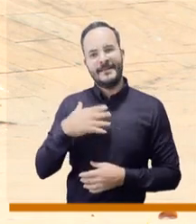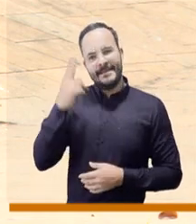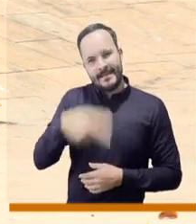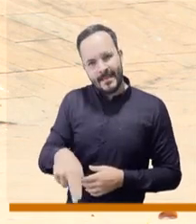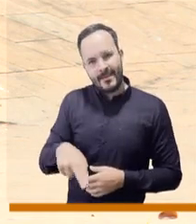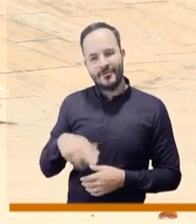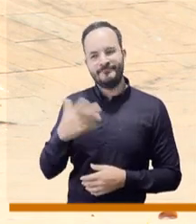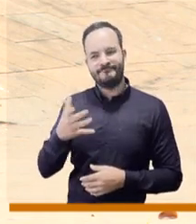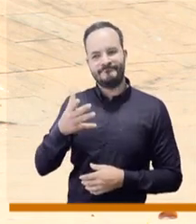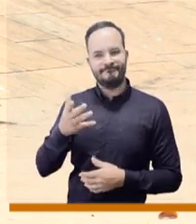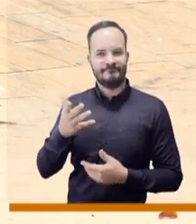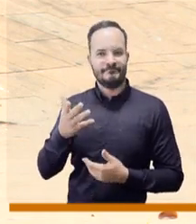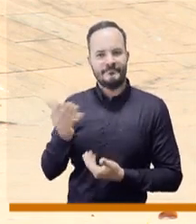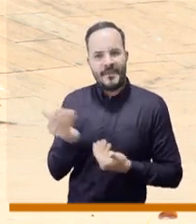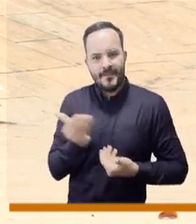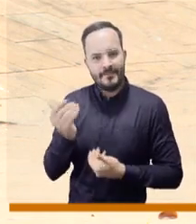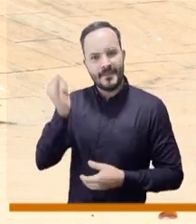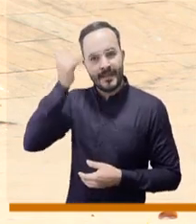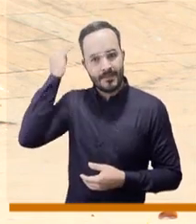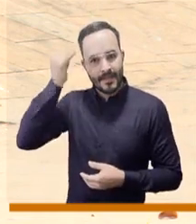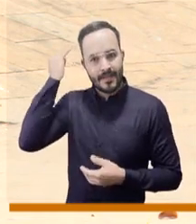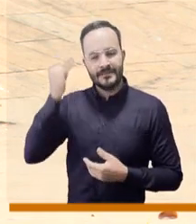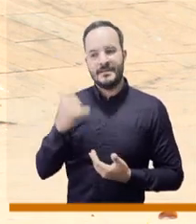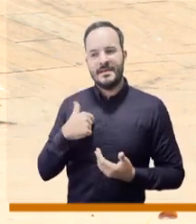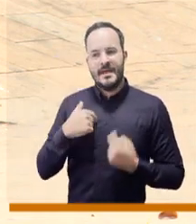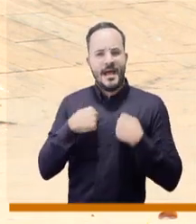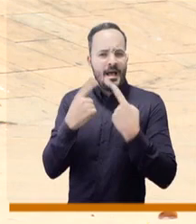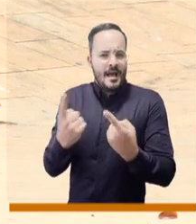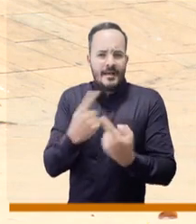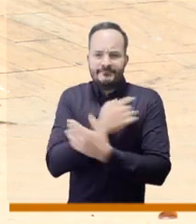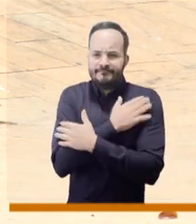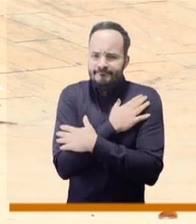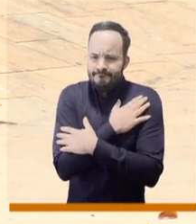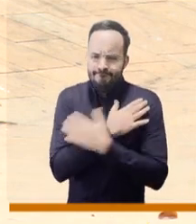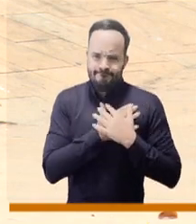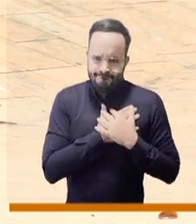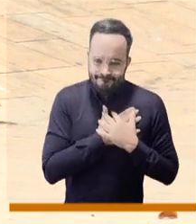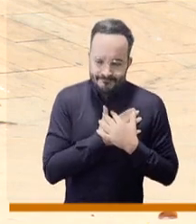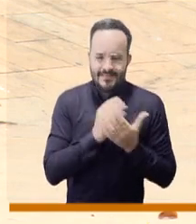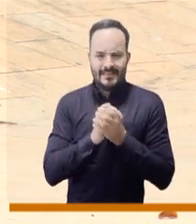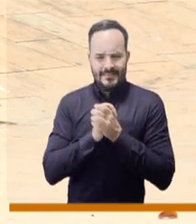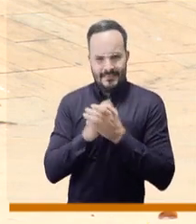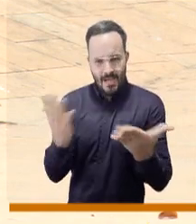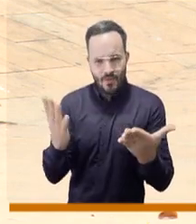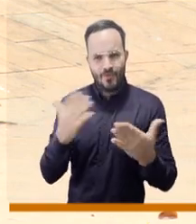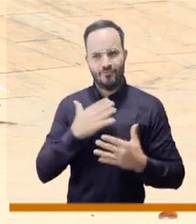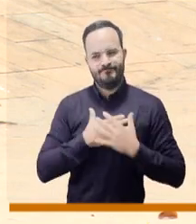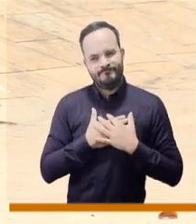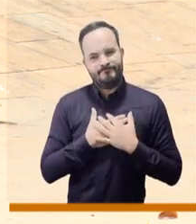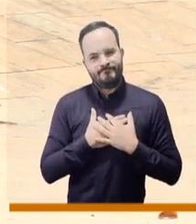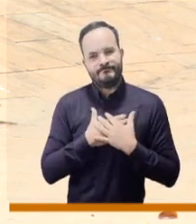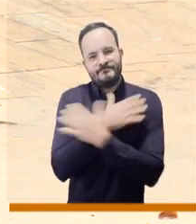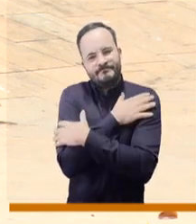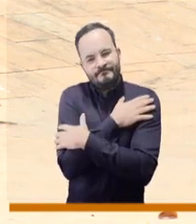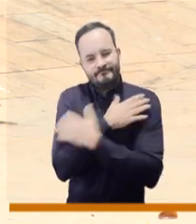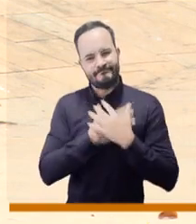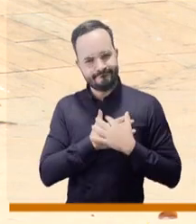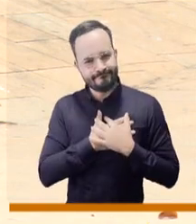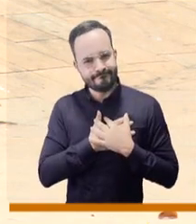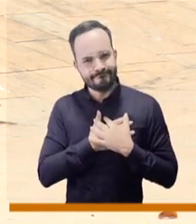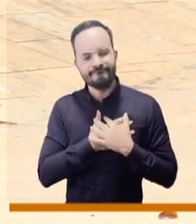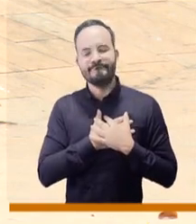pérdida de su bebé Jeremías. A ellos nuestro afectuoso y solidario saludo en este momento.